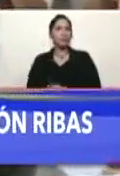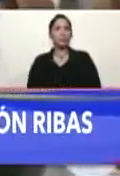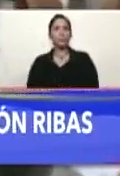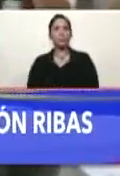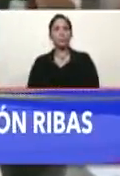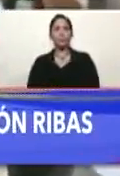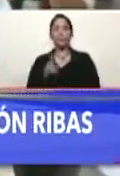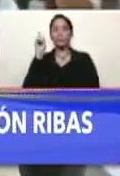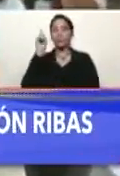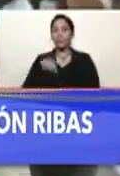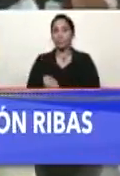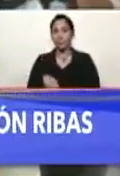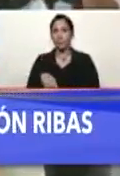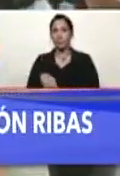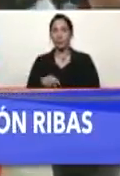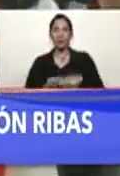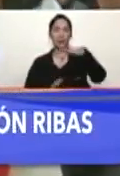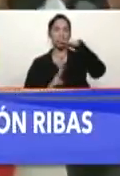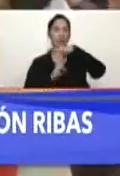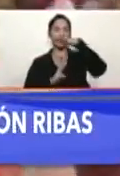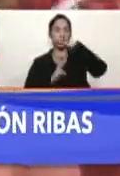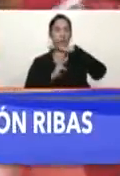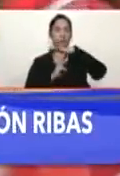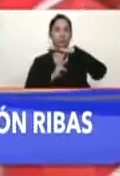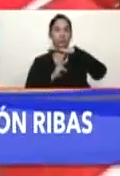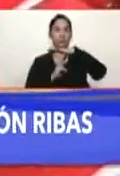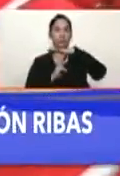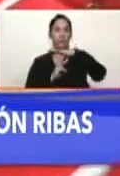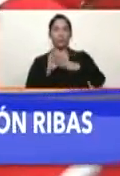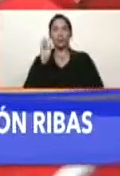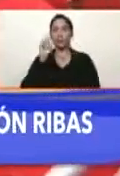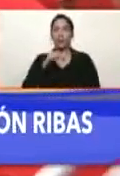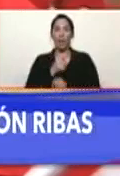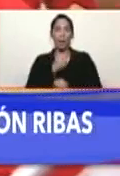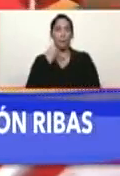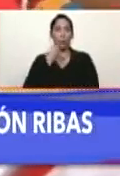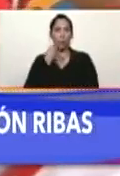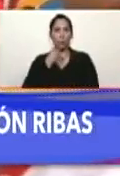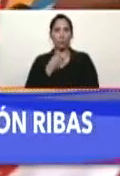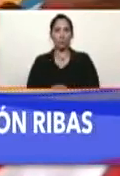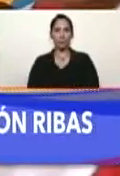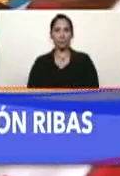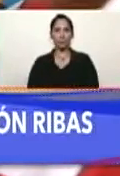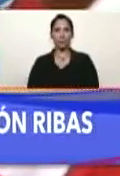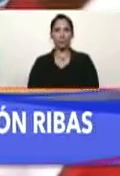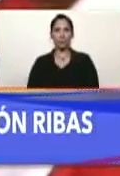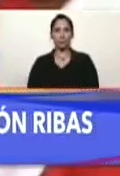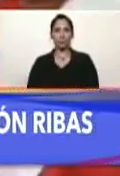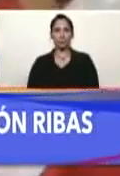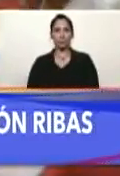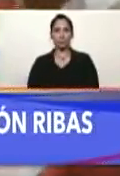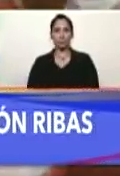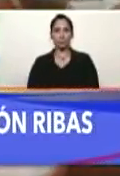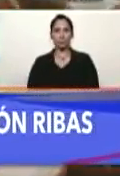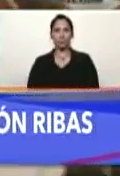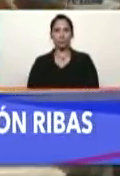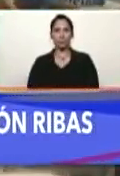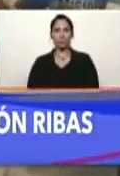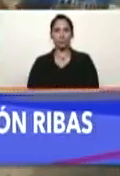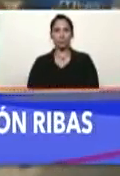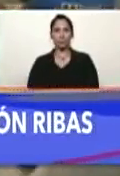a través del INSE, a través de Chamba Juvenil. Y muy